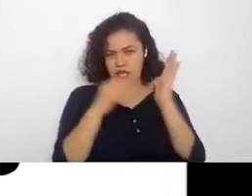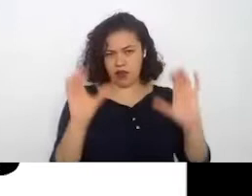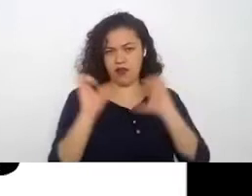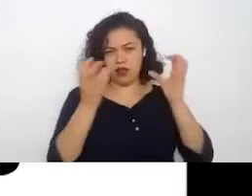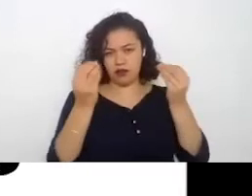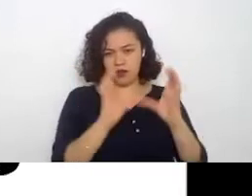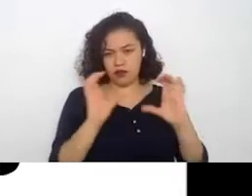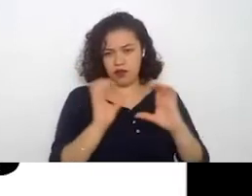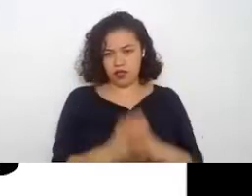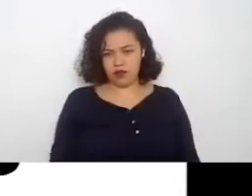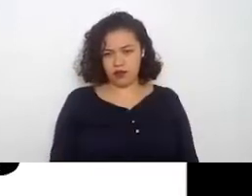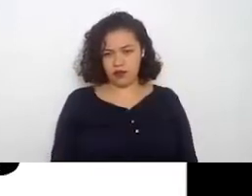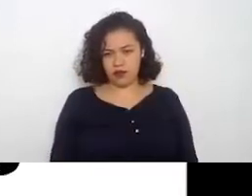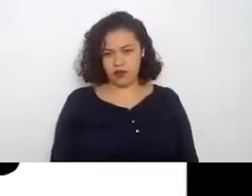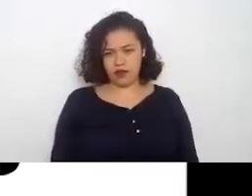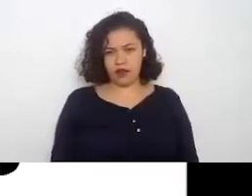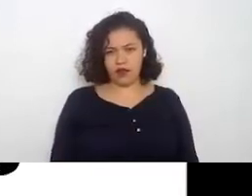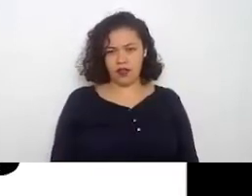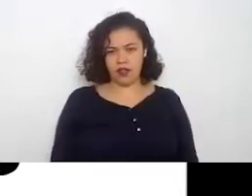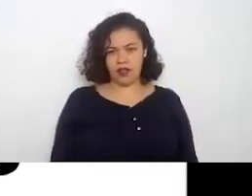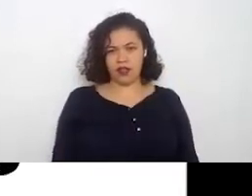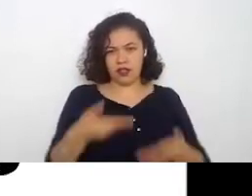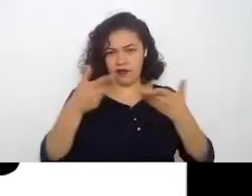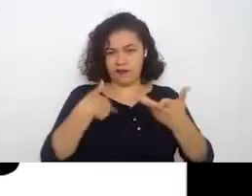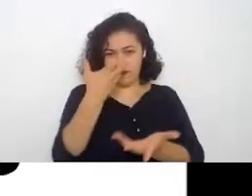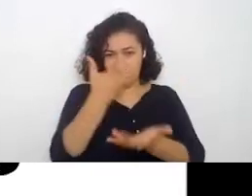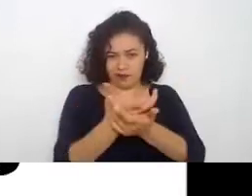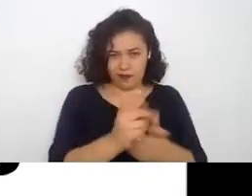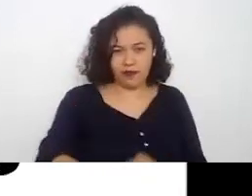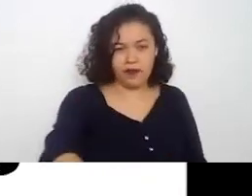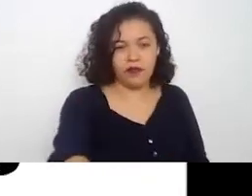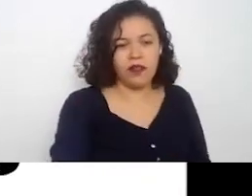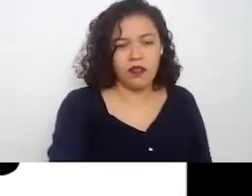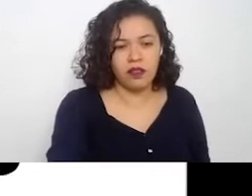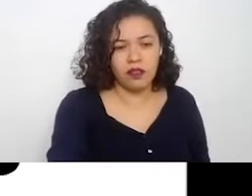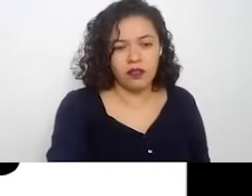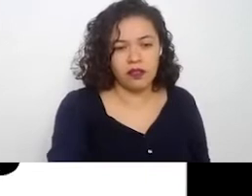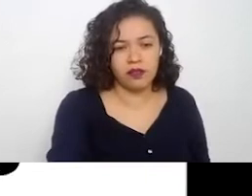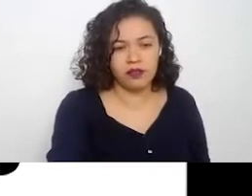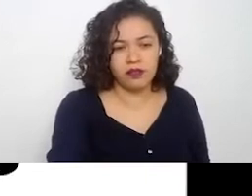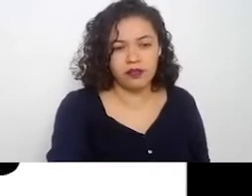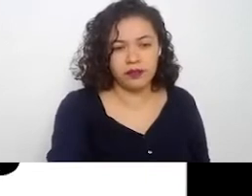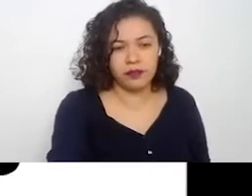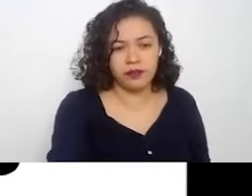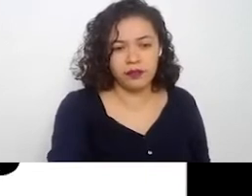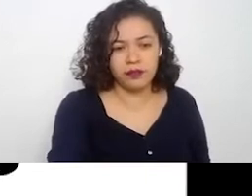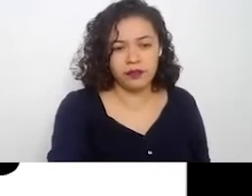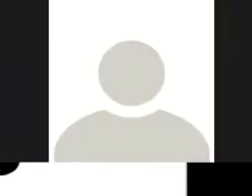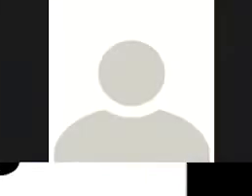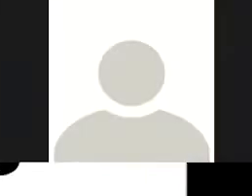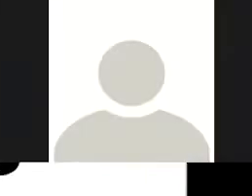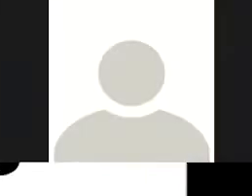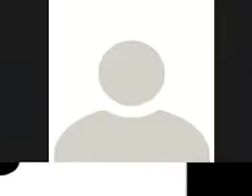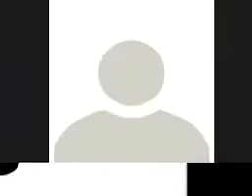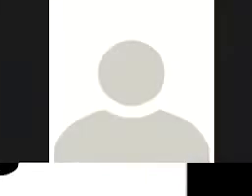esto. Ahora, si estamos autorizados para recibir donativos del